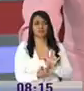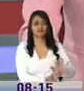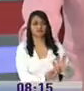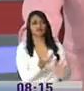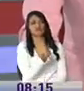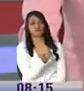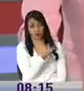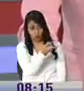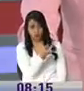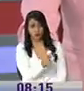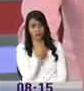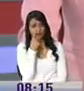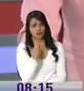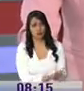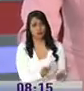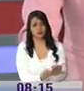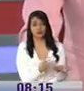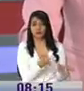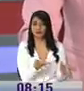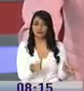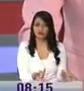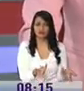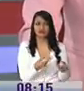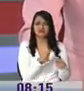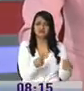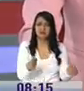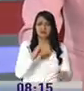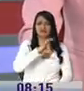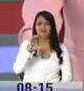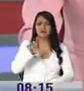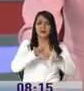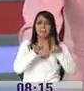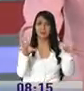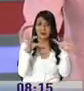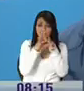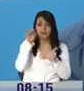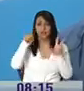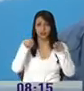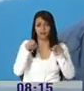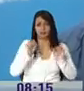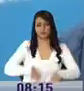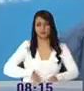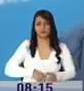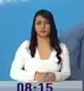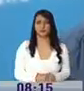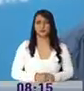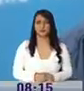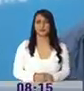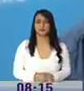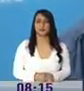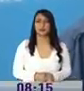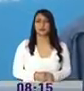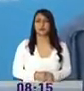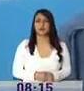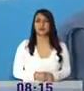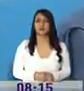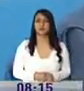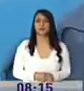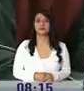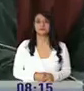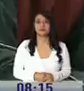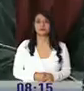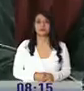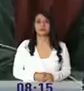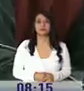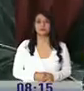demuestre que su patrimonio no tendría nada que ver con las empresas offshore observadores internacionales fue durante sus actividades